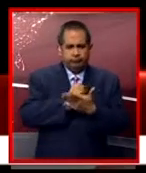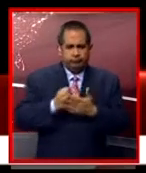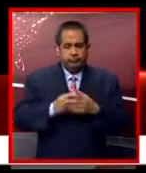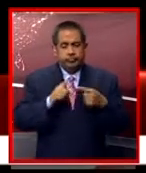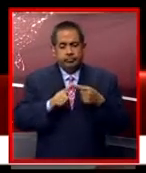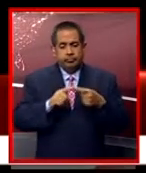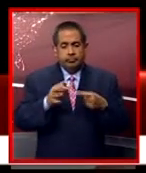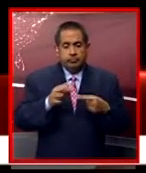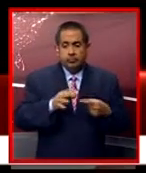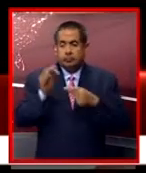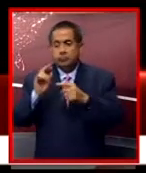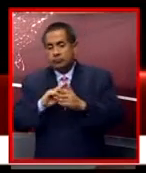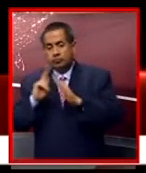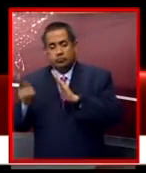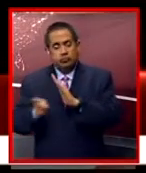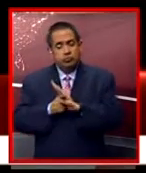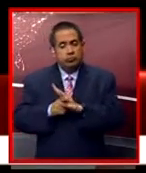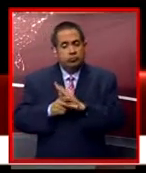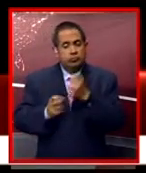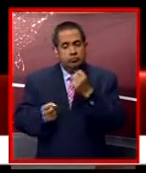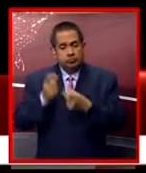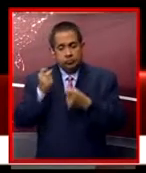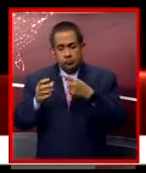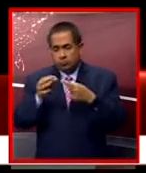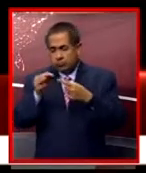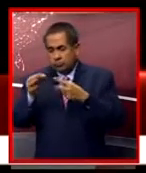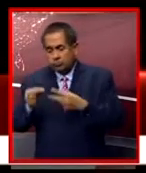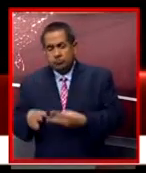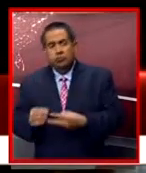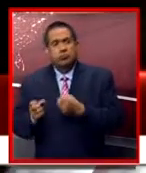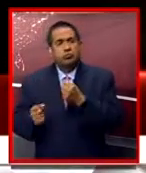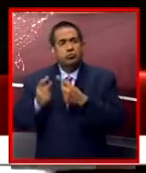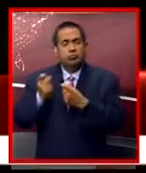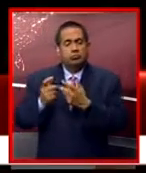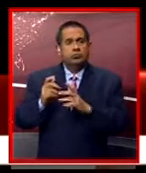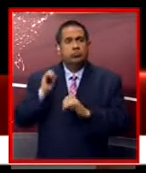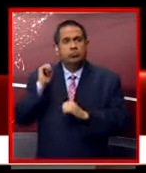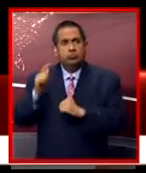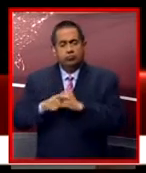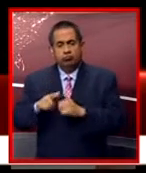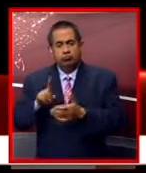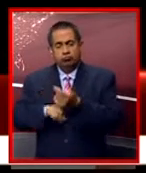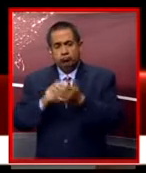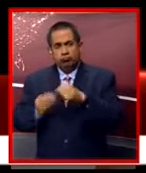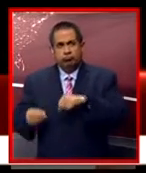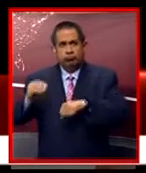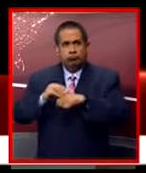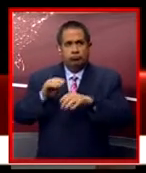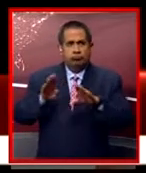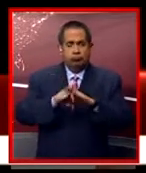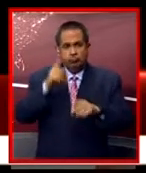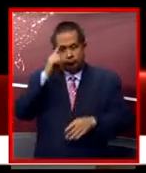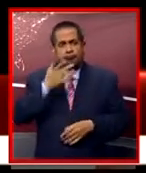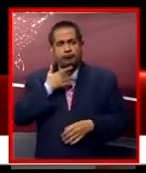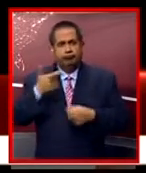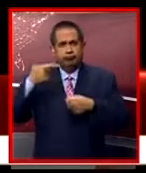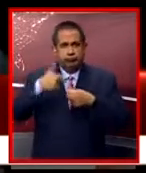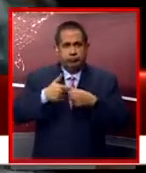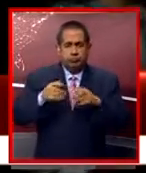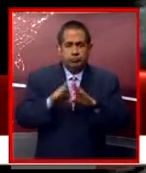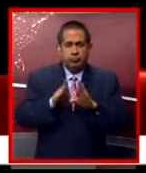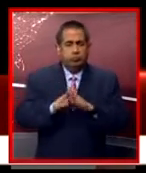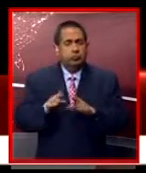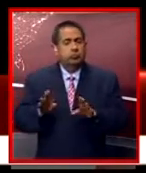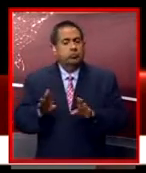no reservamos en lo particular para votar en contra de cualquier incremento a las gasolinas por